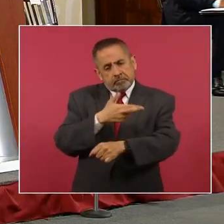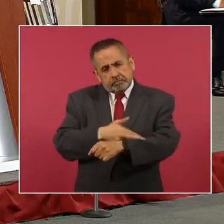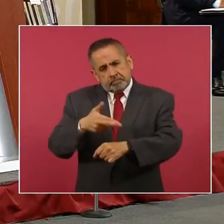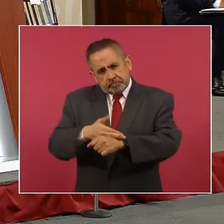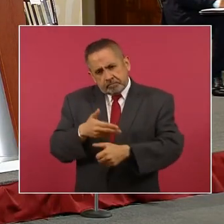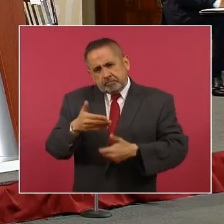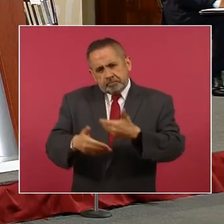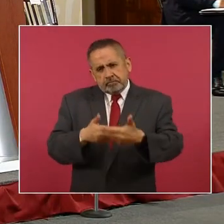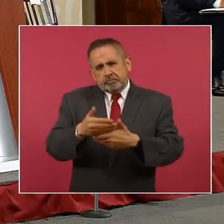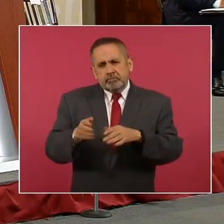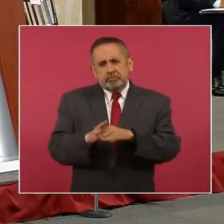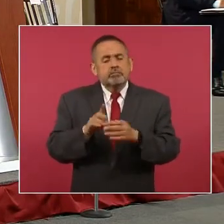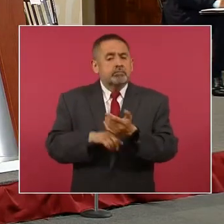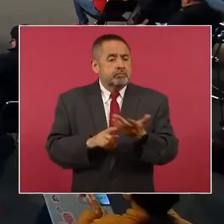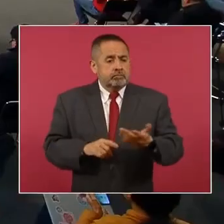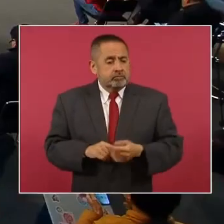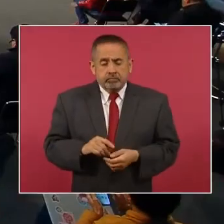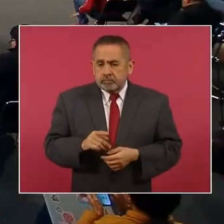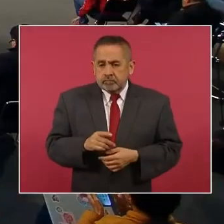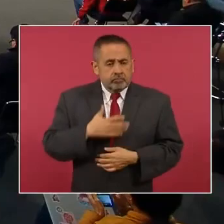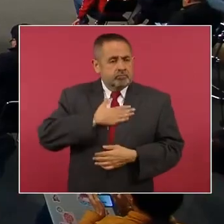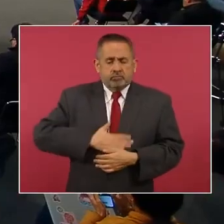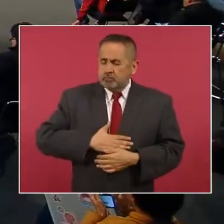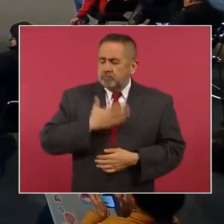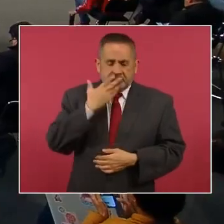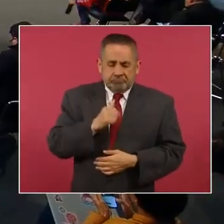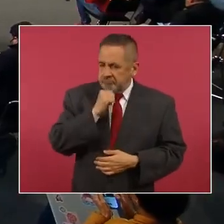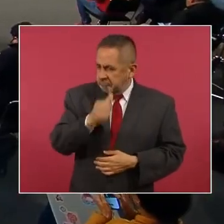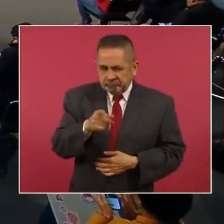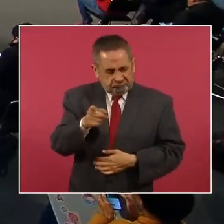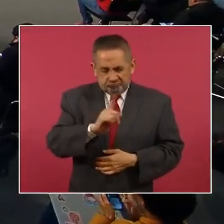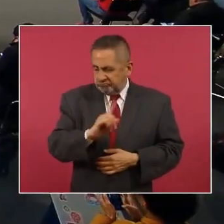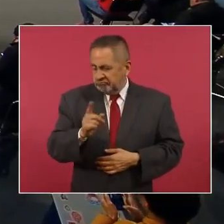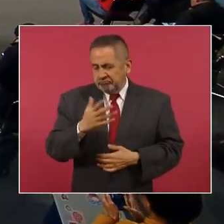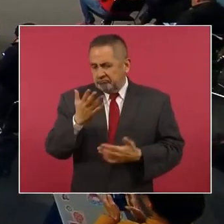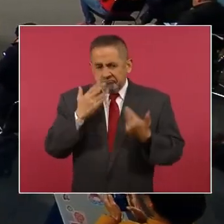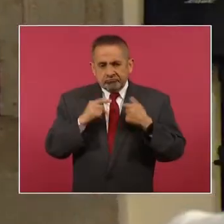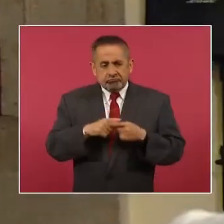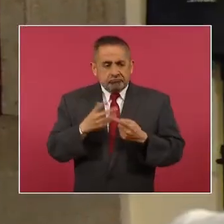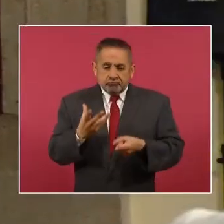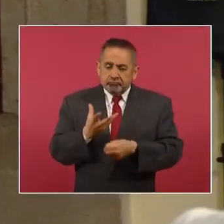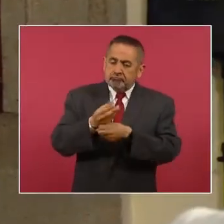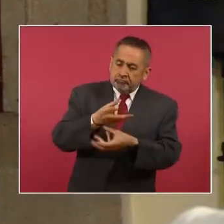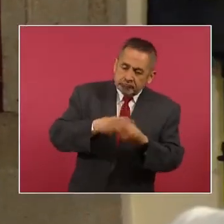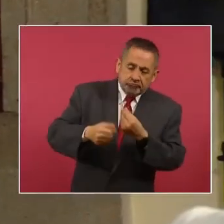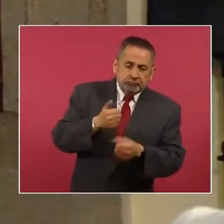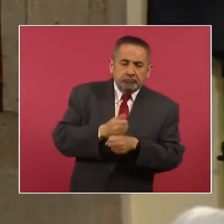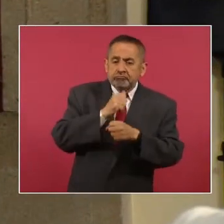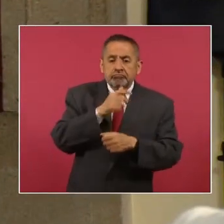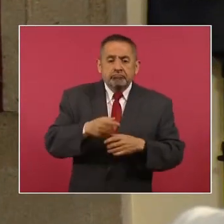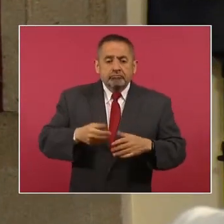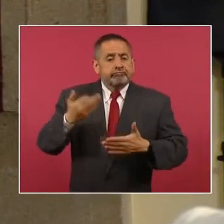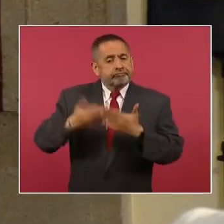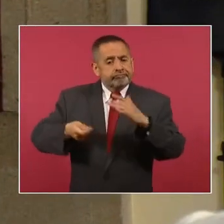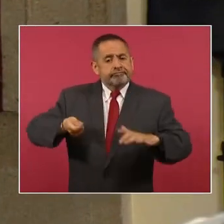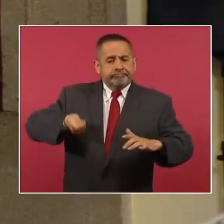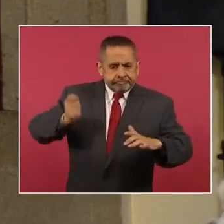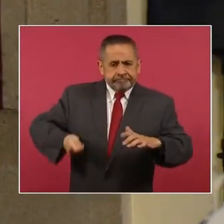donde no encontramos ni justicia, tampoco se pueden acceder a la reparación del daño porque no hay sentencias